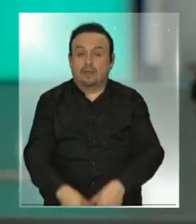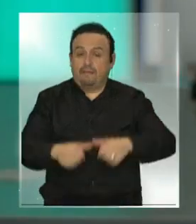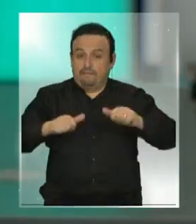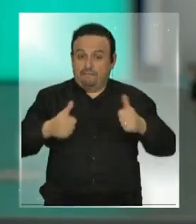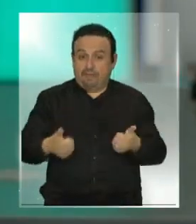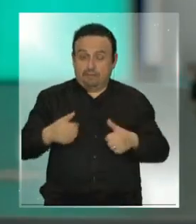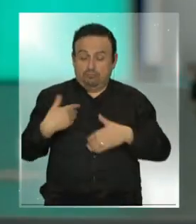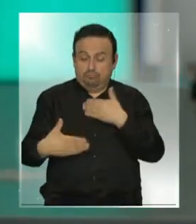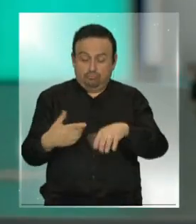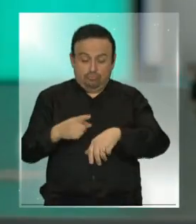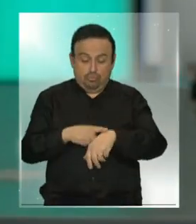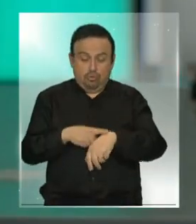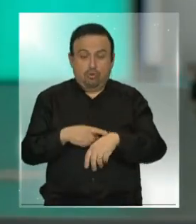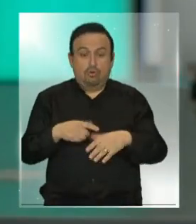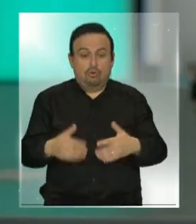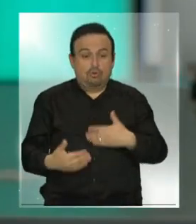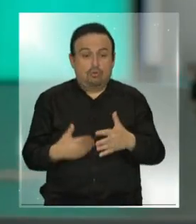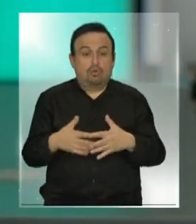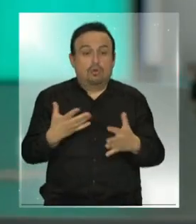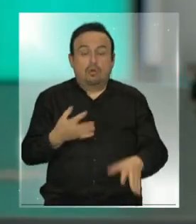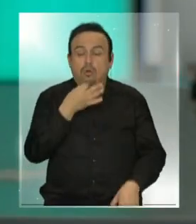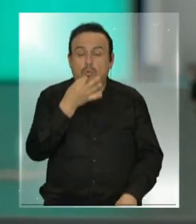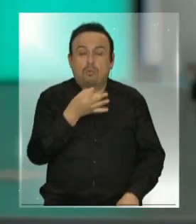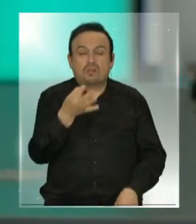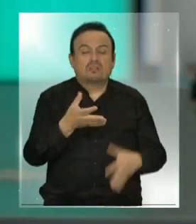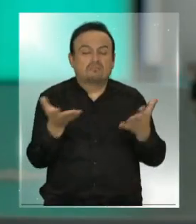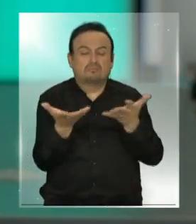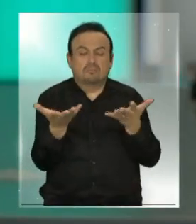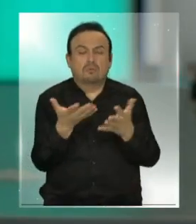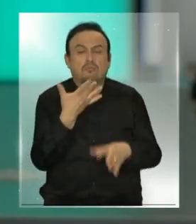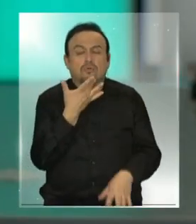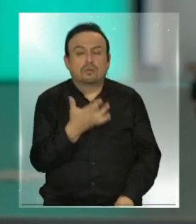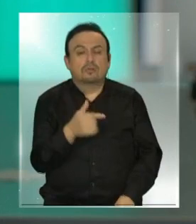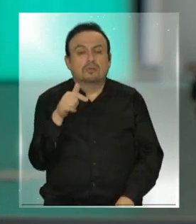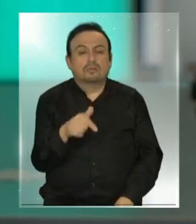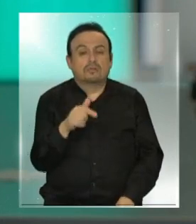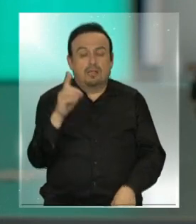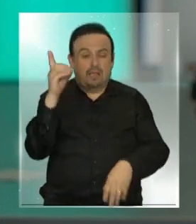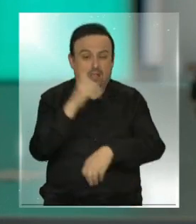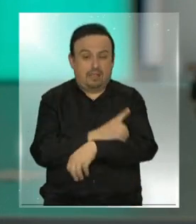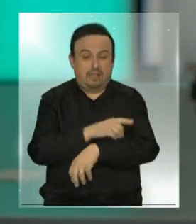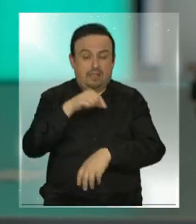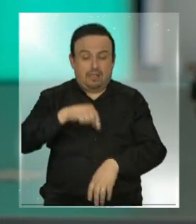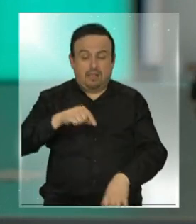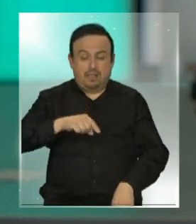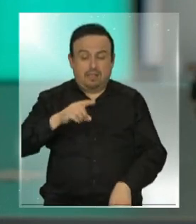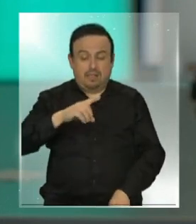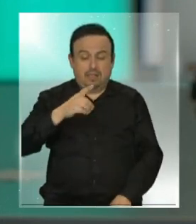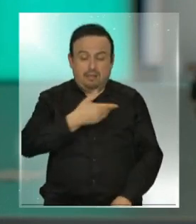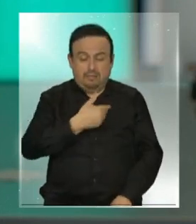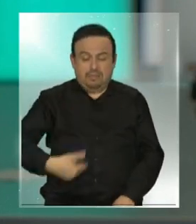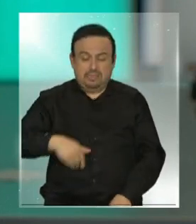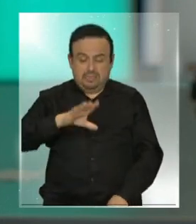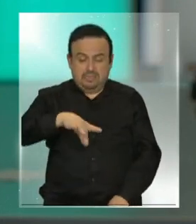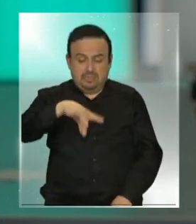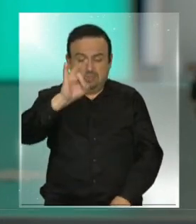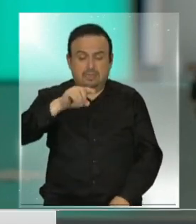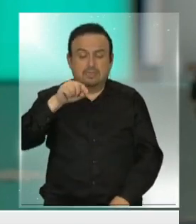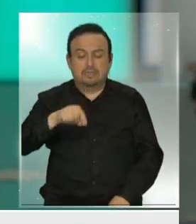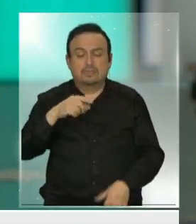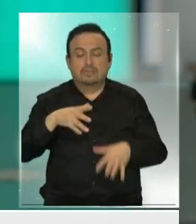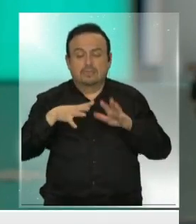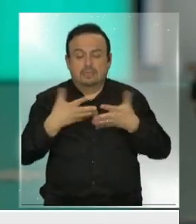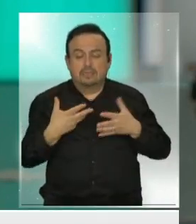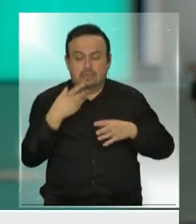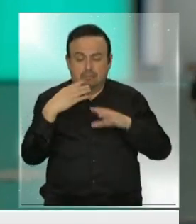Bien, sigue avanzando la hora y ahora le vamos a contar qué es lo que ocurre en Argentina, porque esta jornada de ese país elige presidente. El actual mandatario, Mauricio Macri,